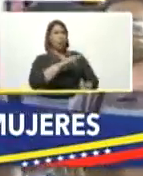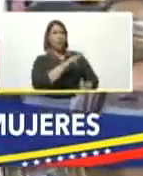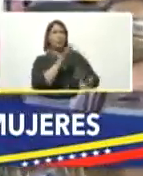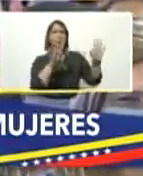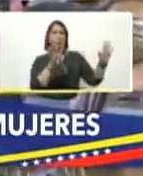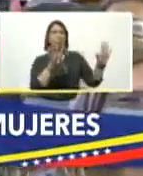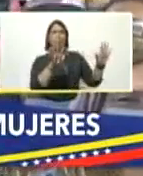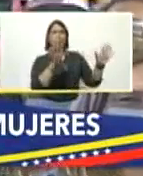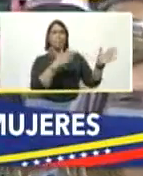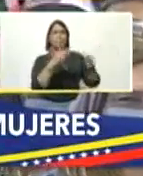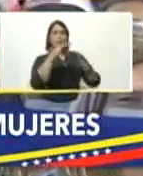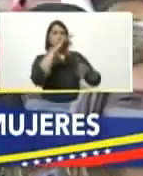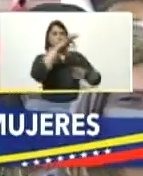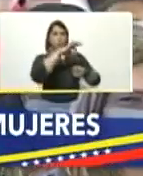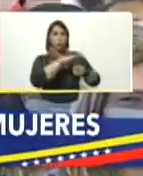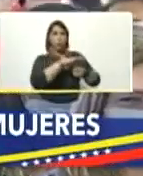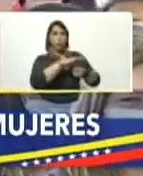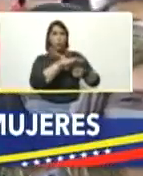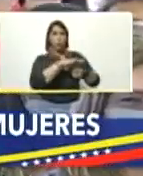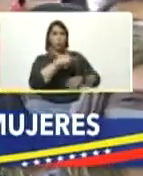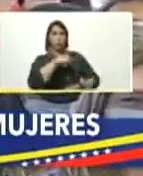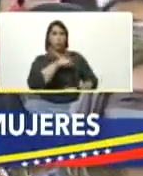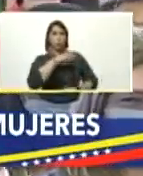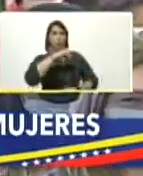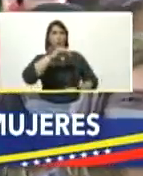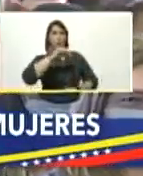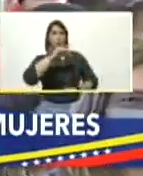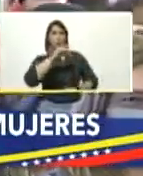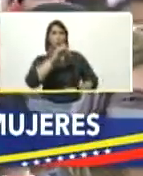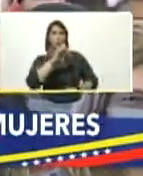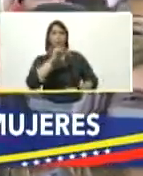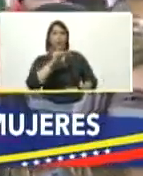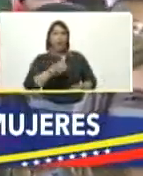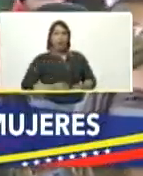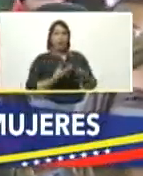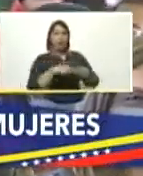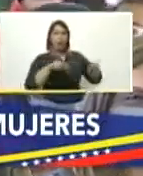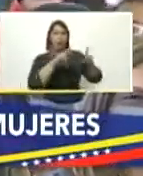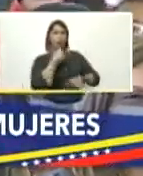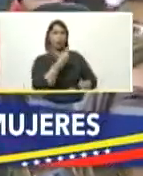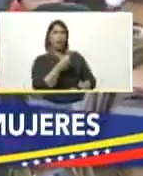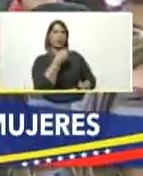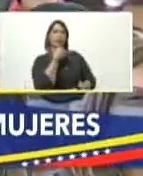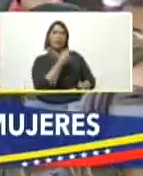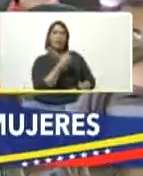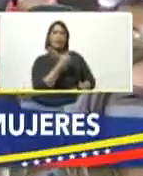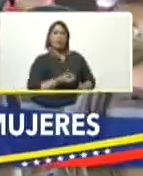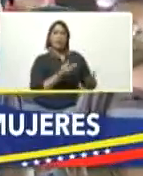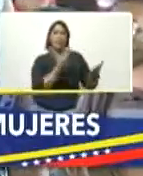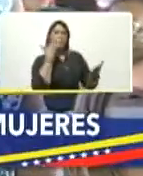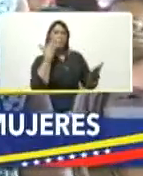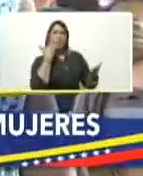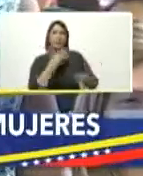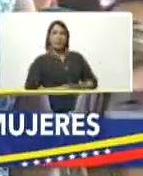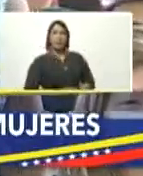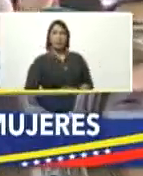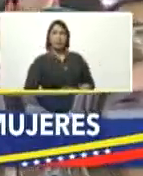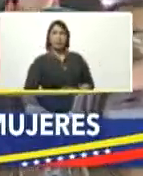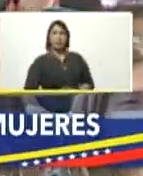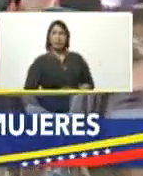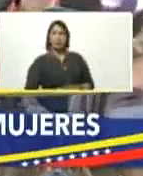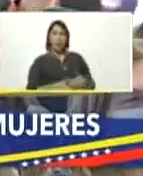marzo es la siembra de nuestra Matea, Matea esa que dio esos valores que usted dice que da la madre. Verdad que sí, vale. Vamos a